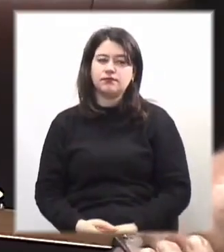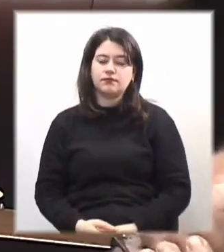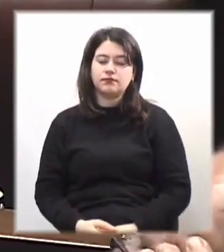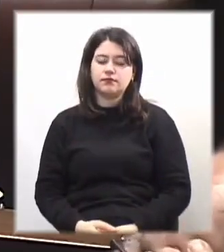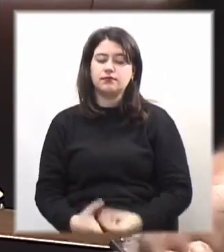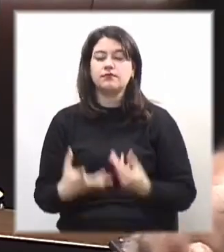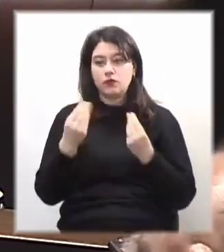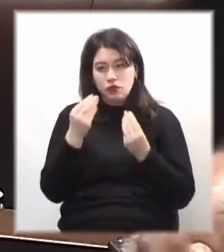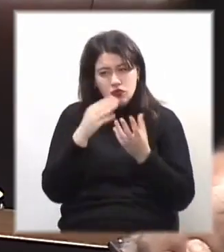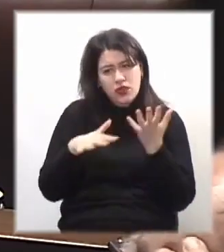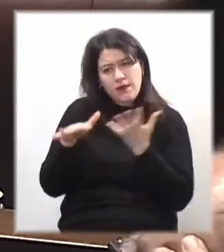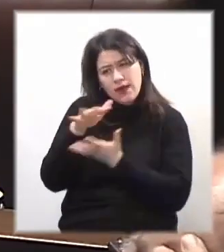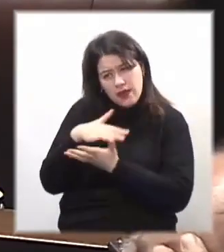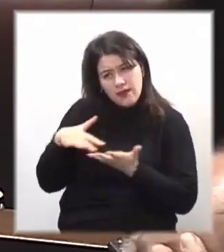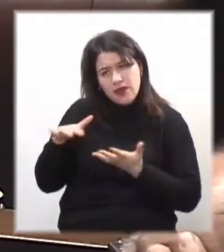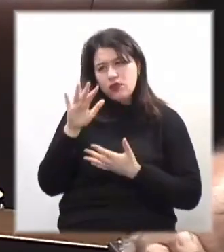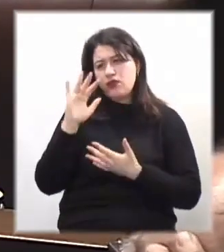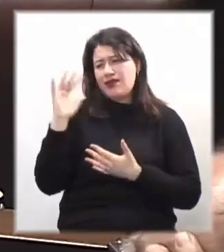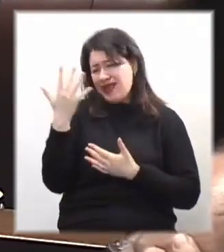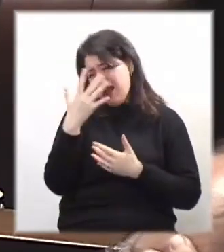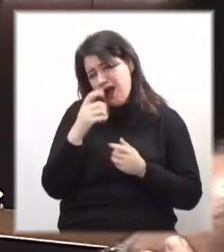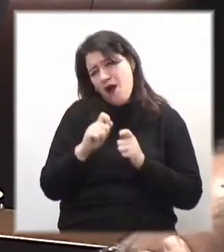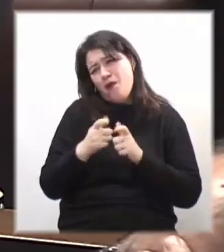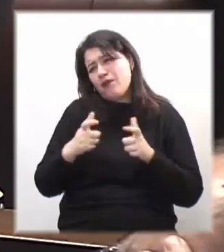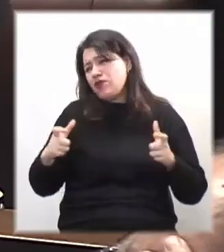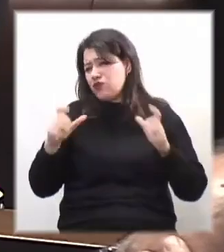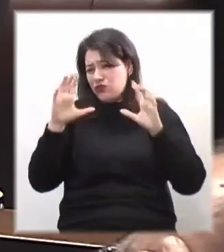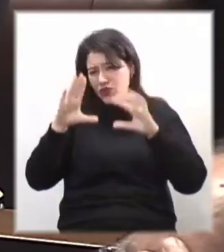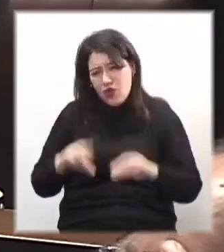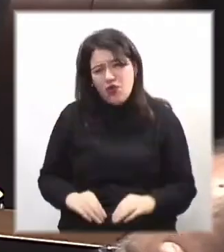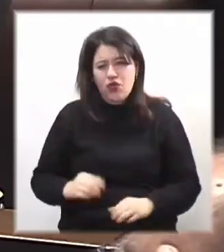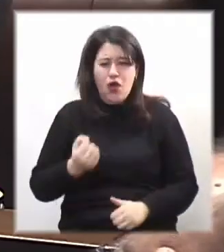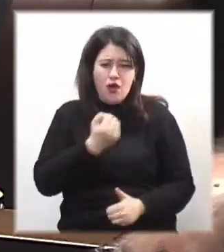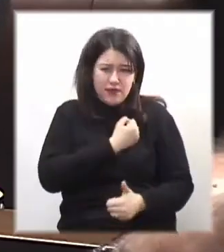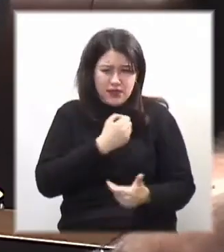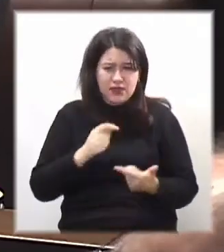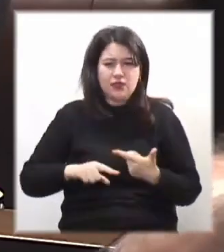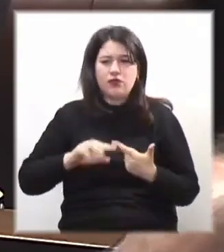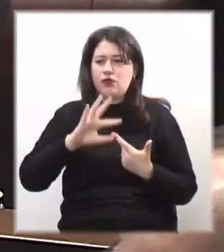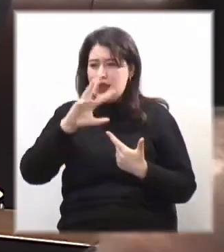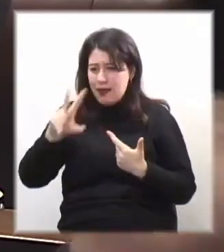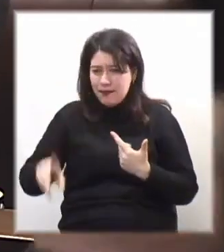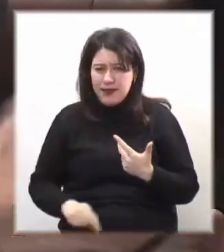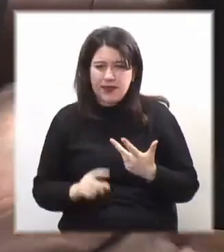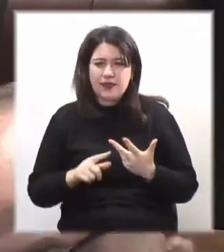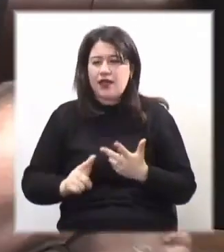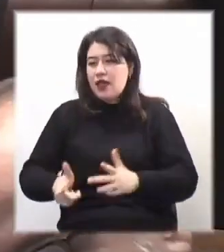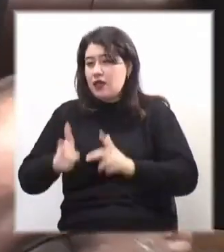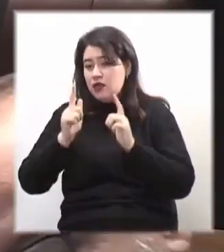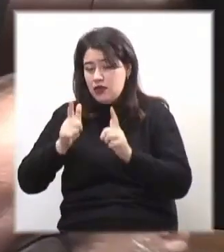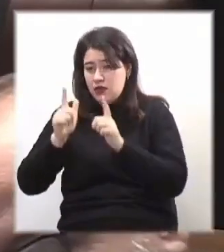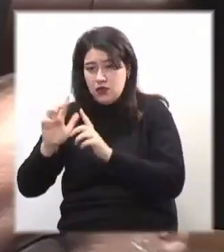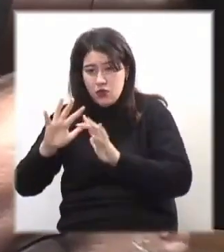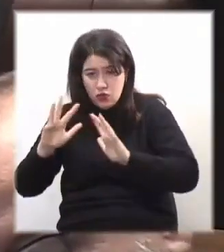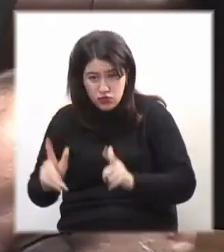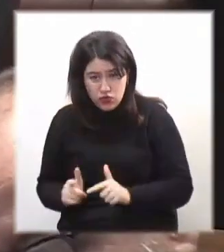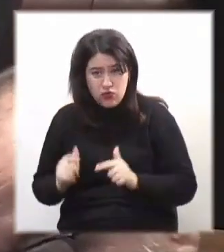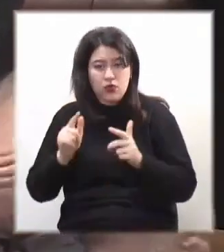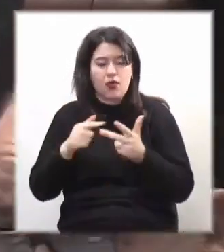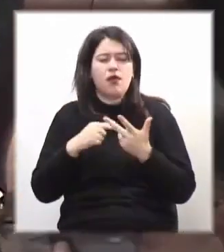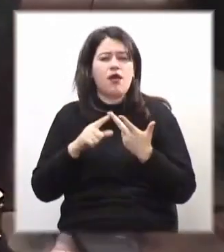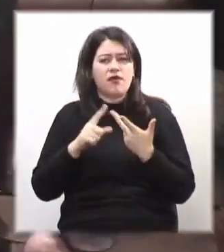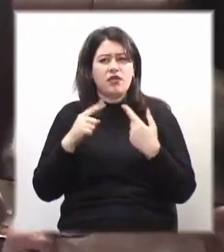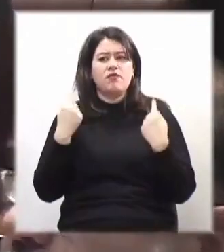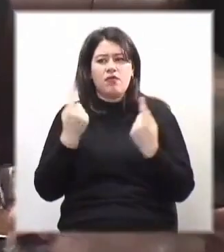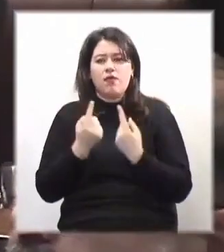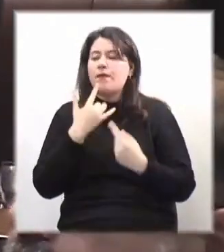en varios departamentos de nuestro país aumentó todo como decía hoy aumentaron homicidios rapiñas y hurtos miremos esto de frente